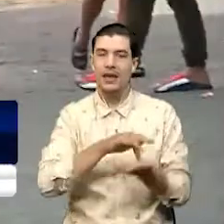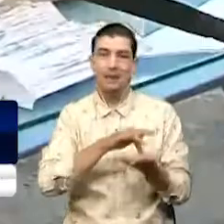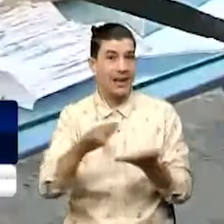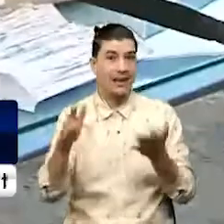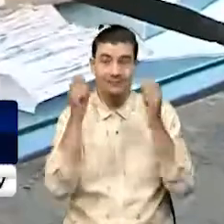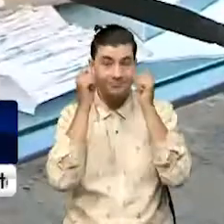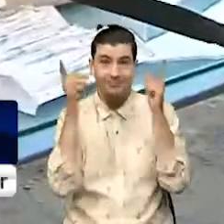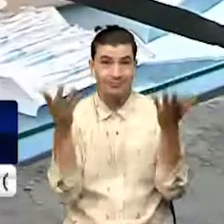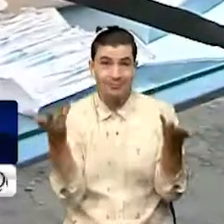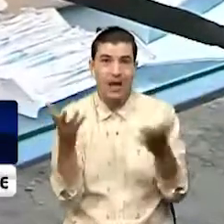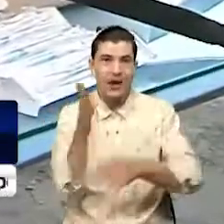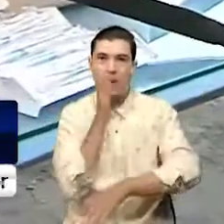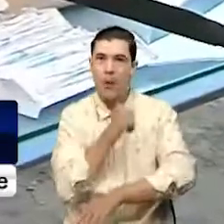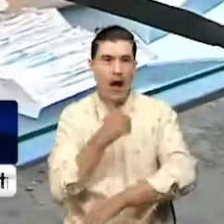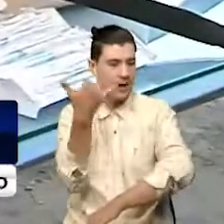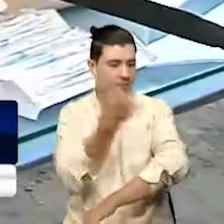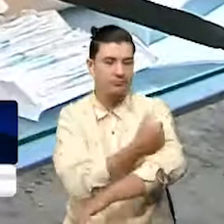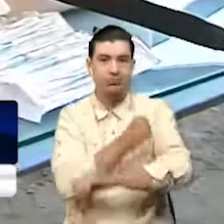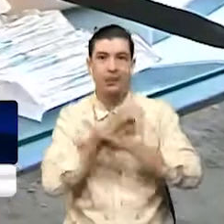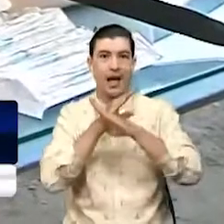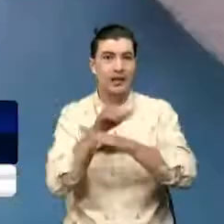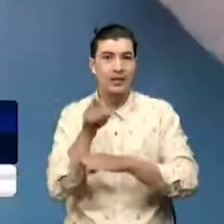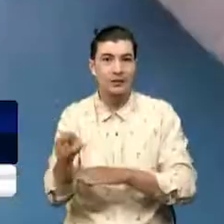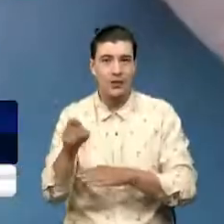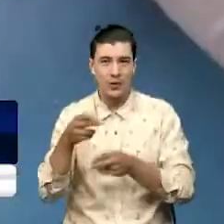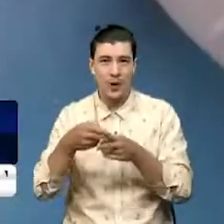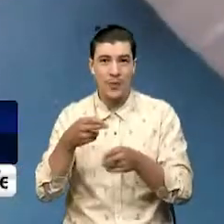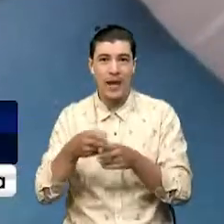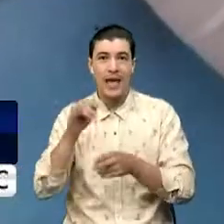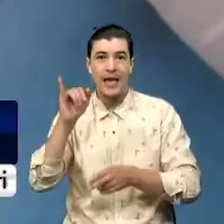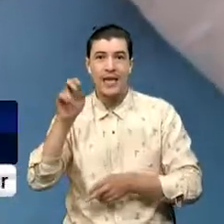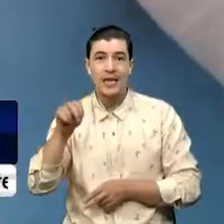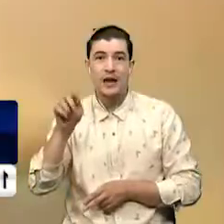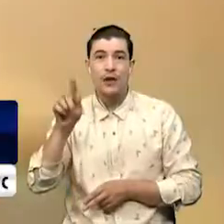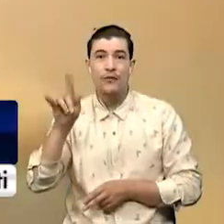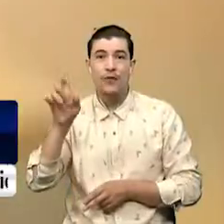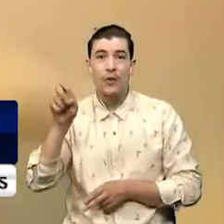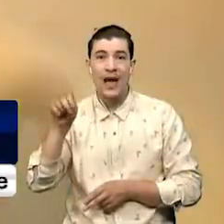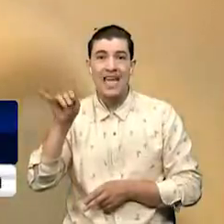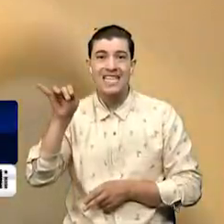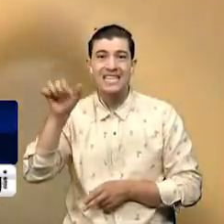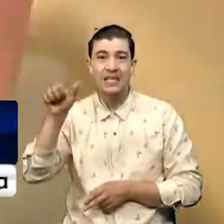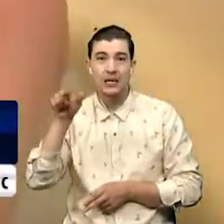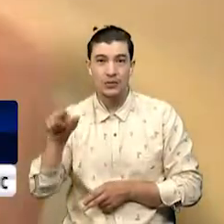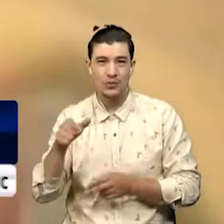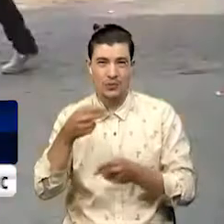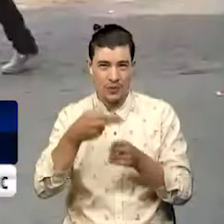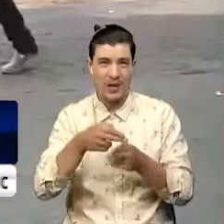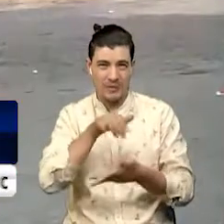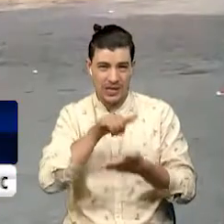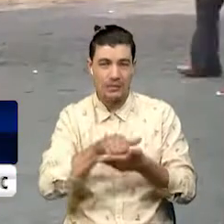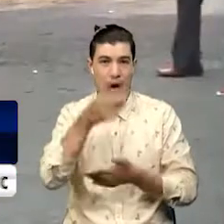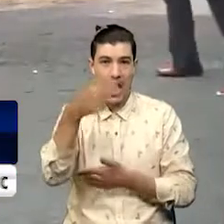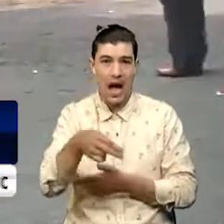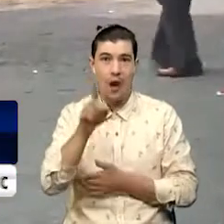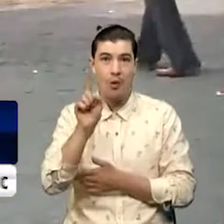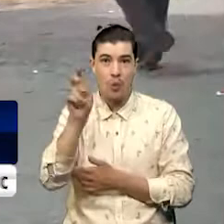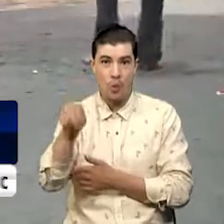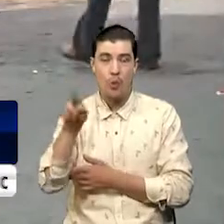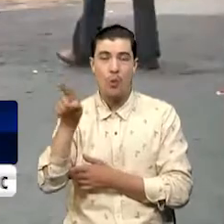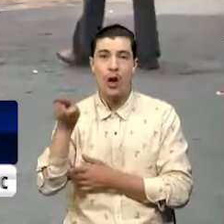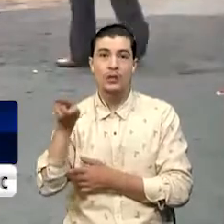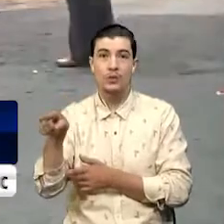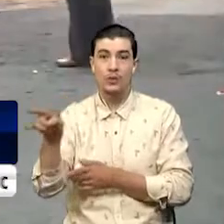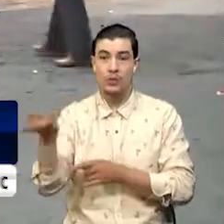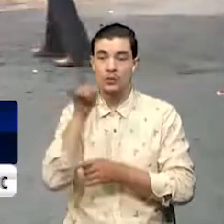vacunas contra la influenza que es la que trae una cepa contra el h1n1 esta mortal complicación